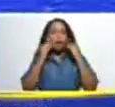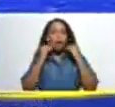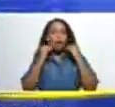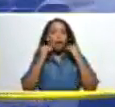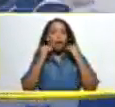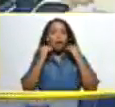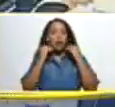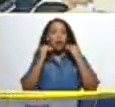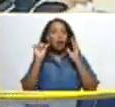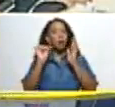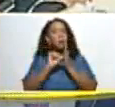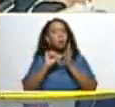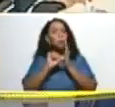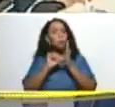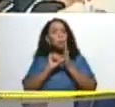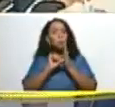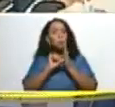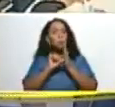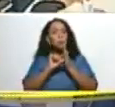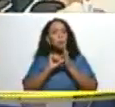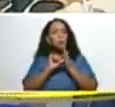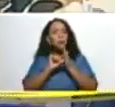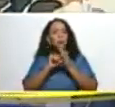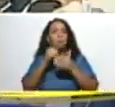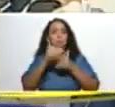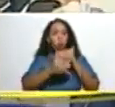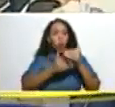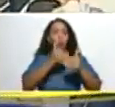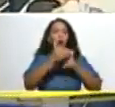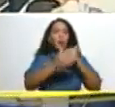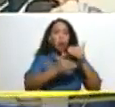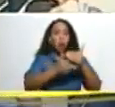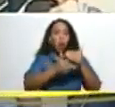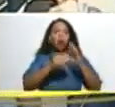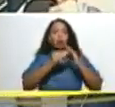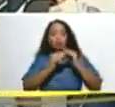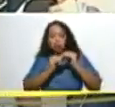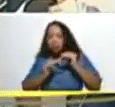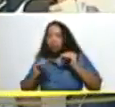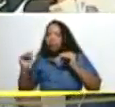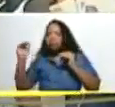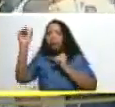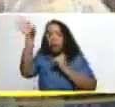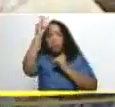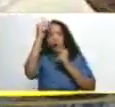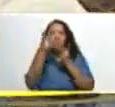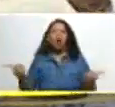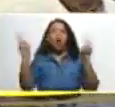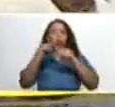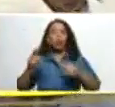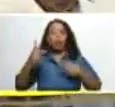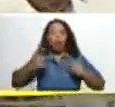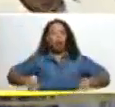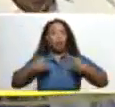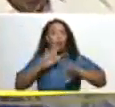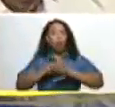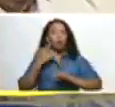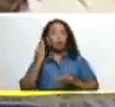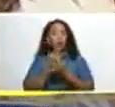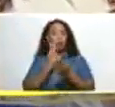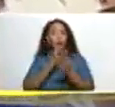donde uno va creciendo, uno va aprendiendo los valores de la vida, porque uno también está en contacto con